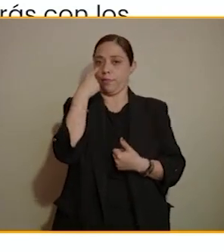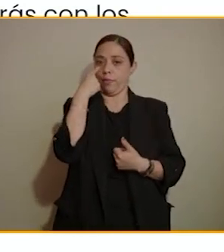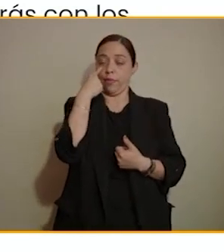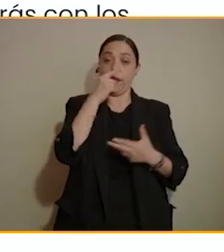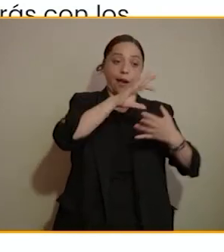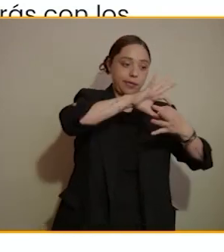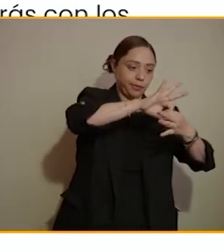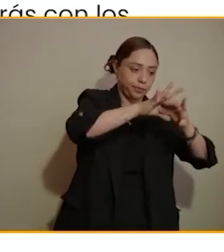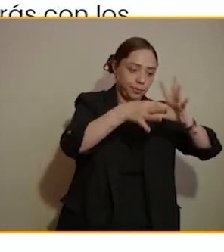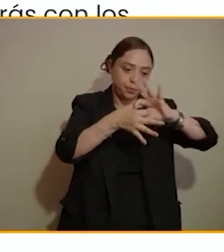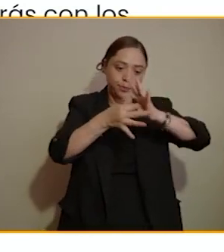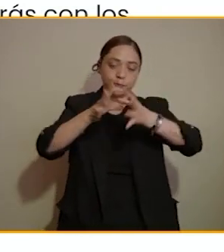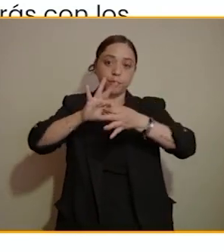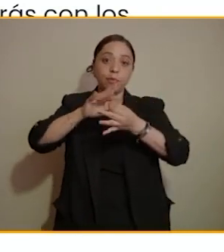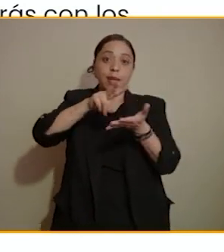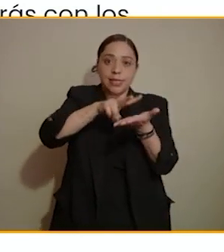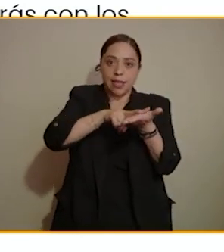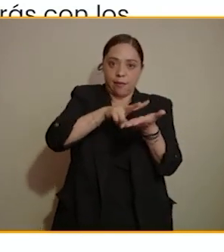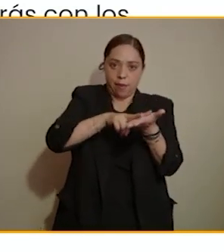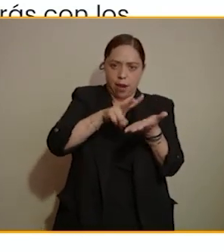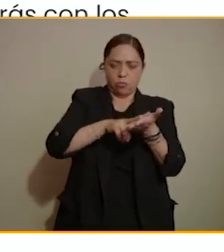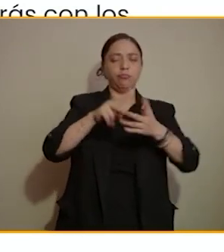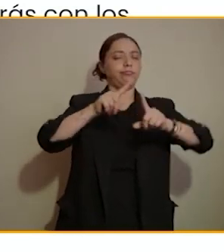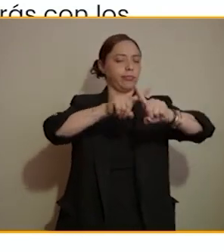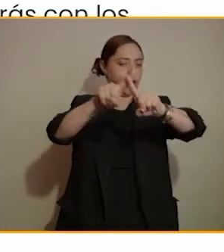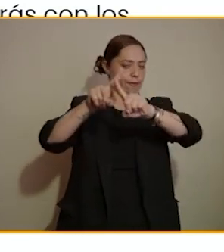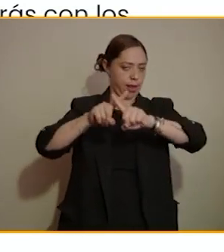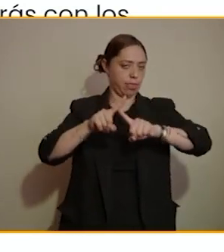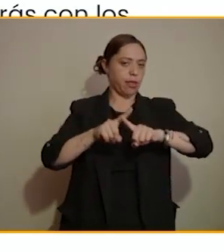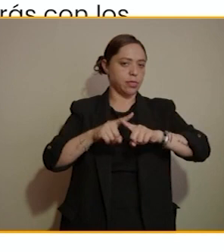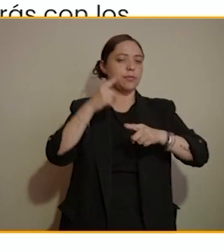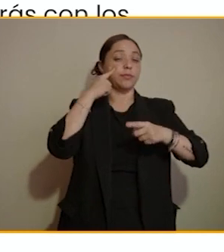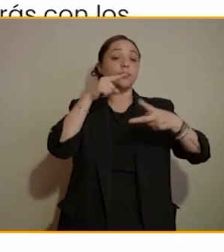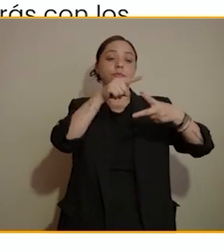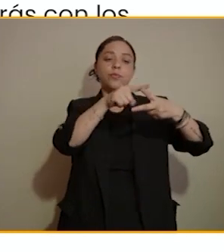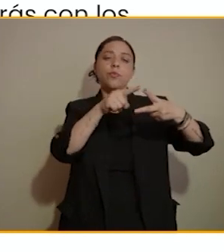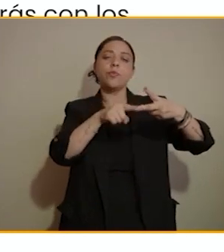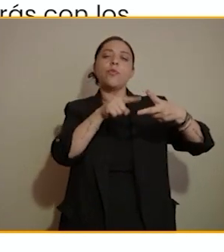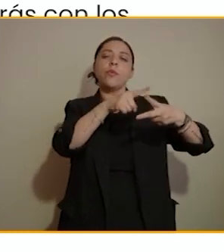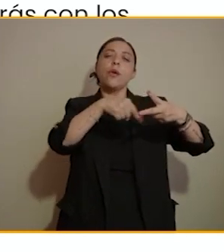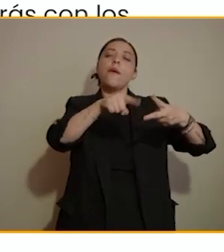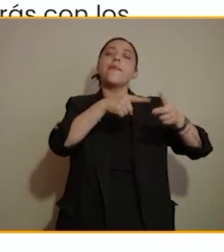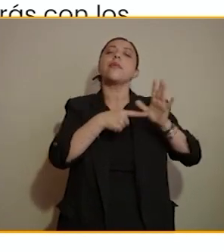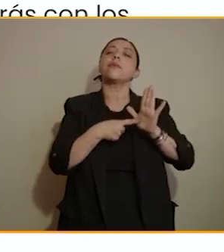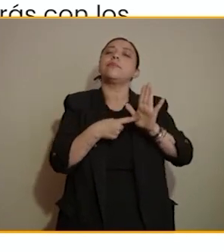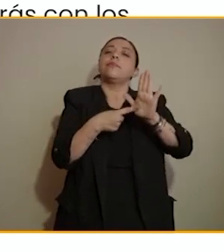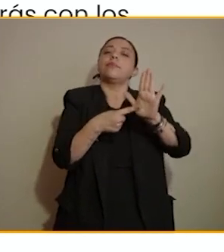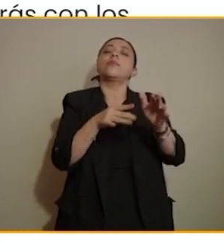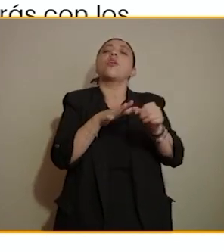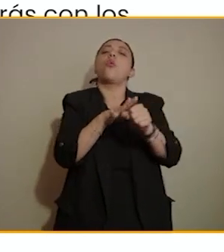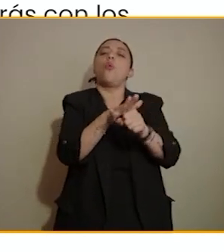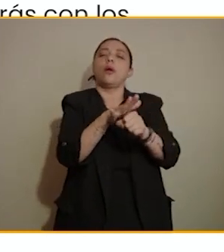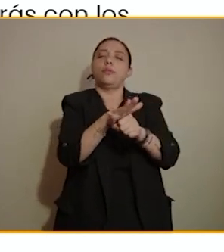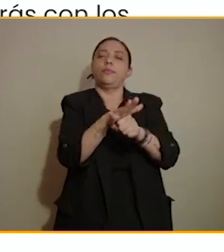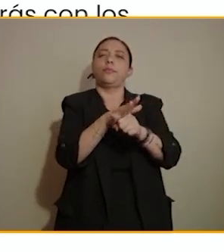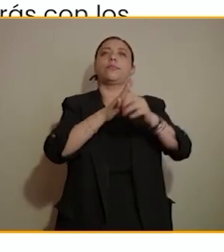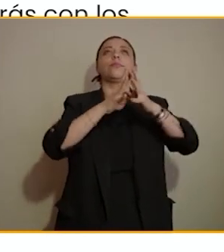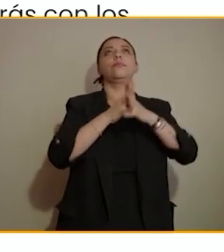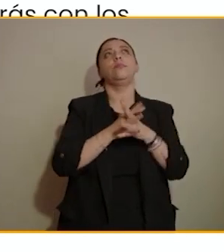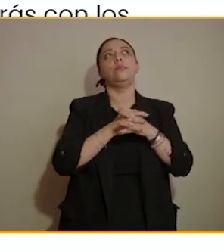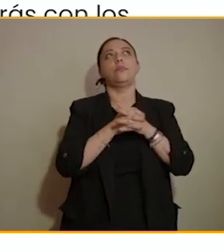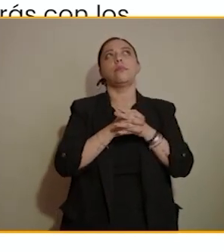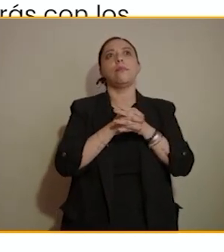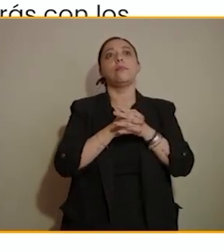cadenas de valor. Dos que nosotros rescatamos de manera preponderante son aquellas que están